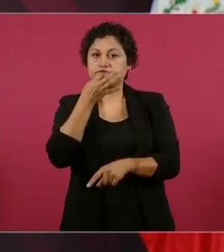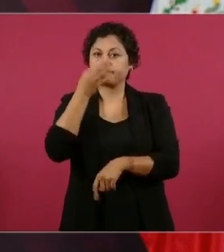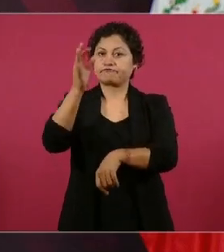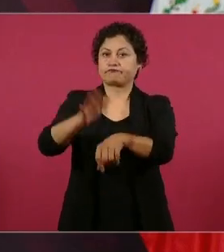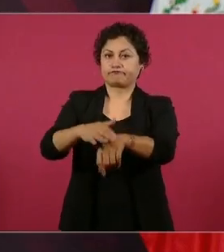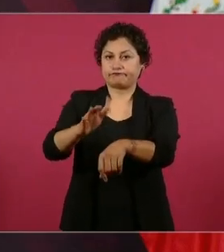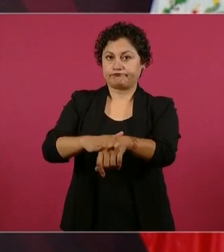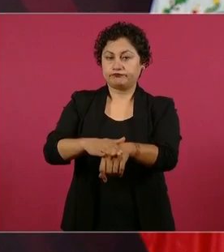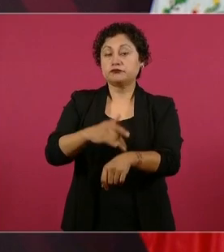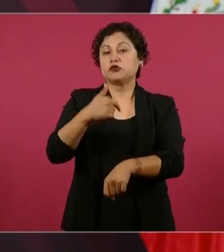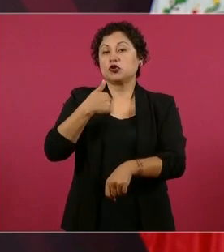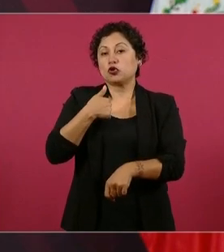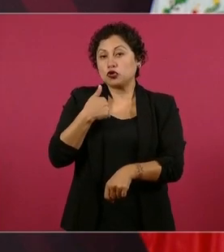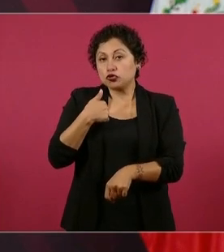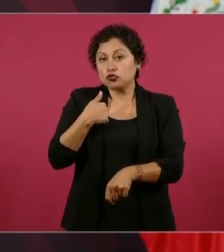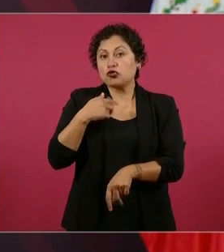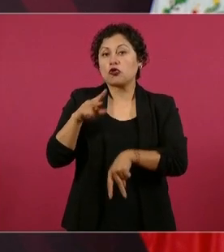hacer